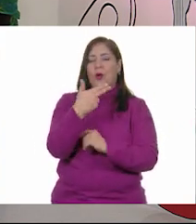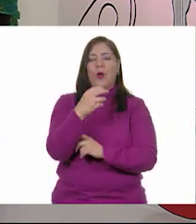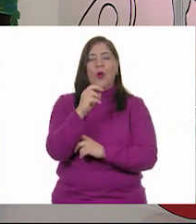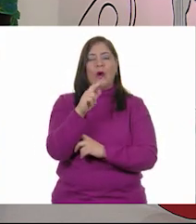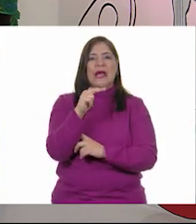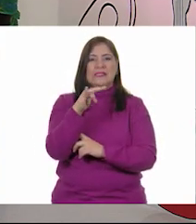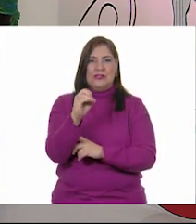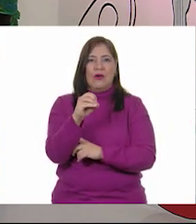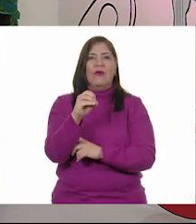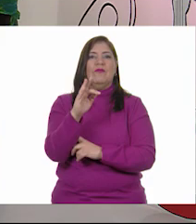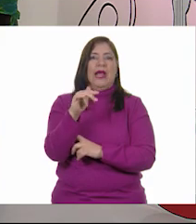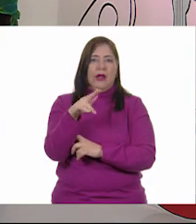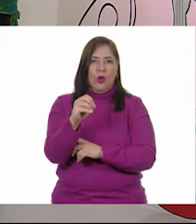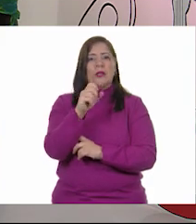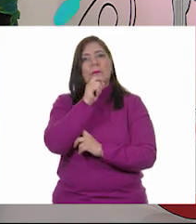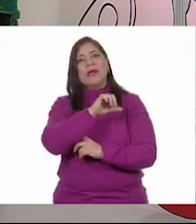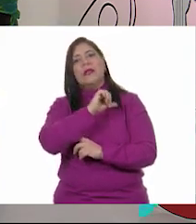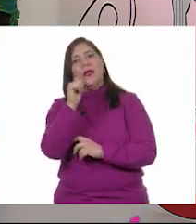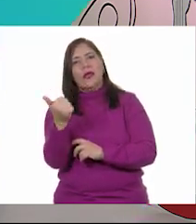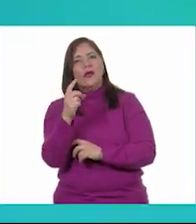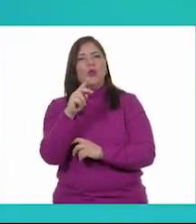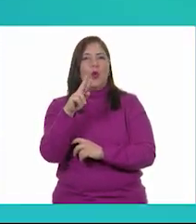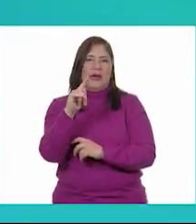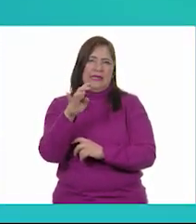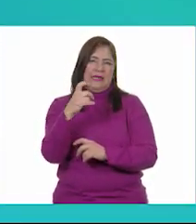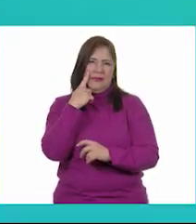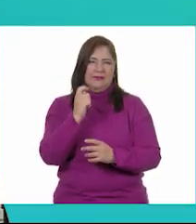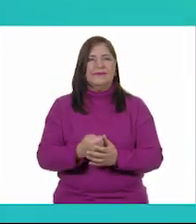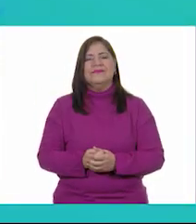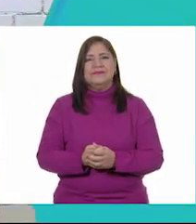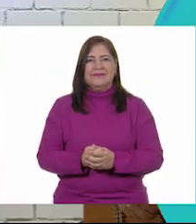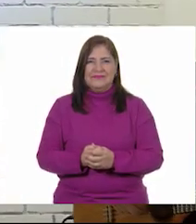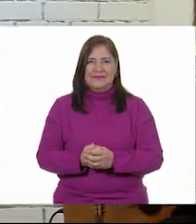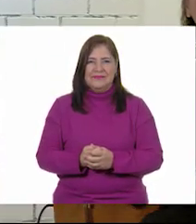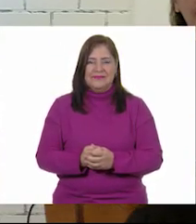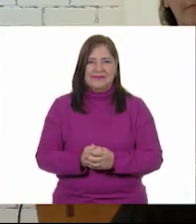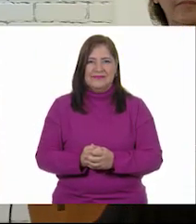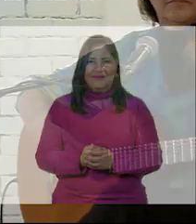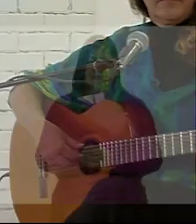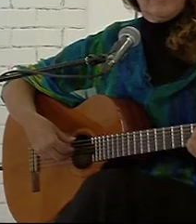maestro Celso Duarte. Adiós.